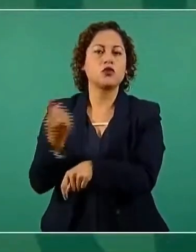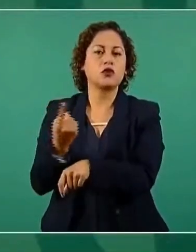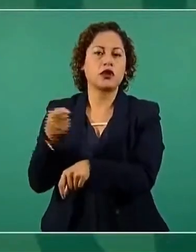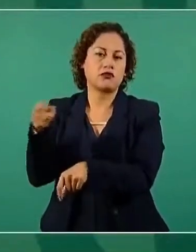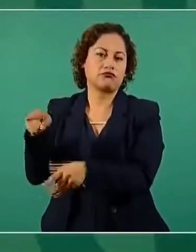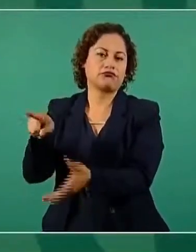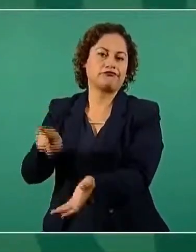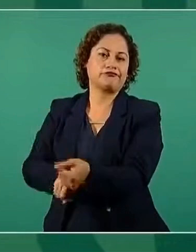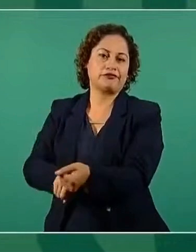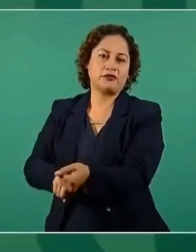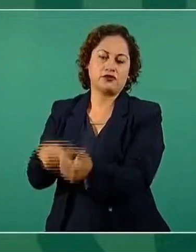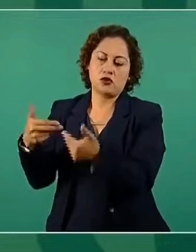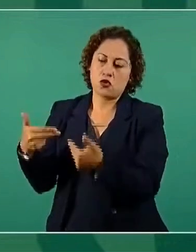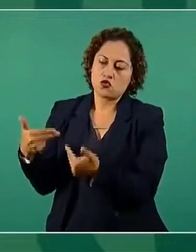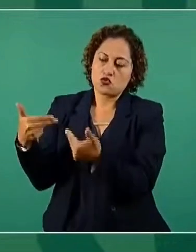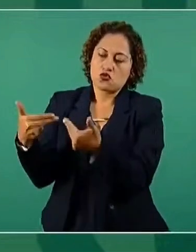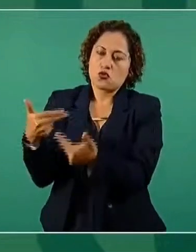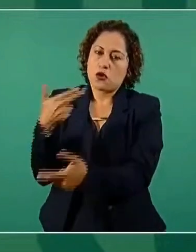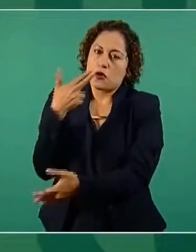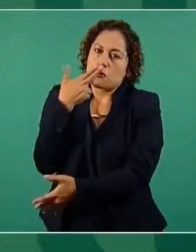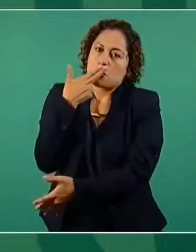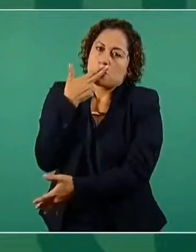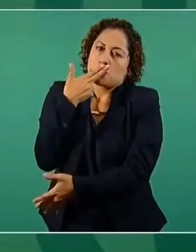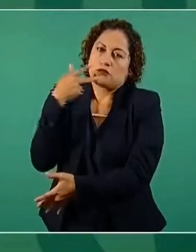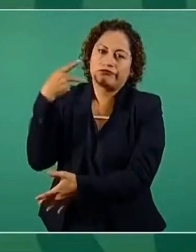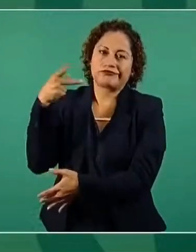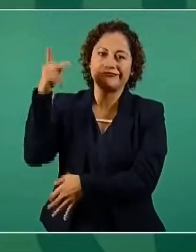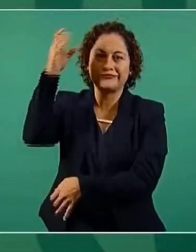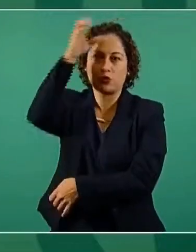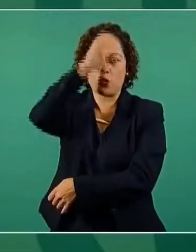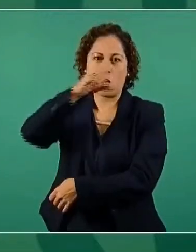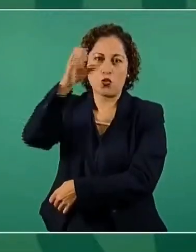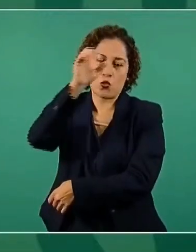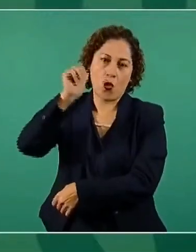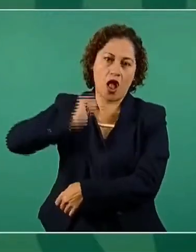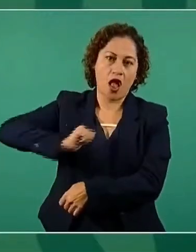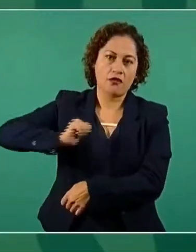no es lo material lo importante,